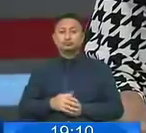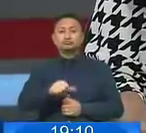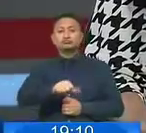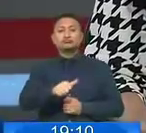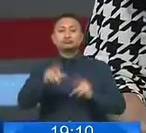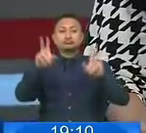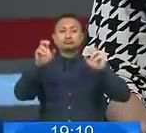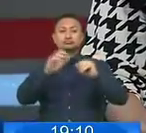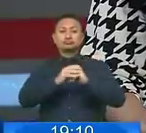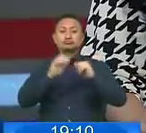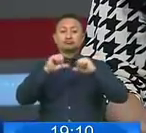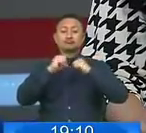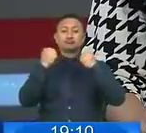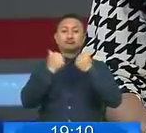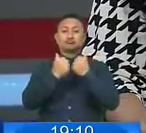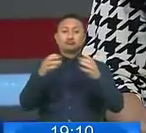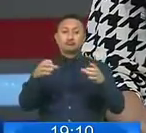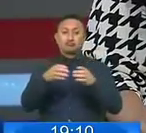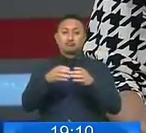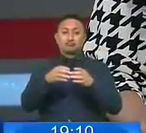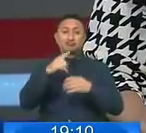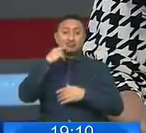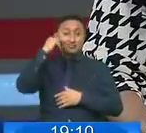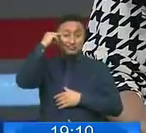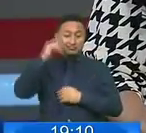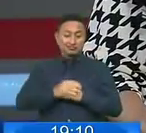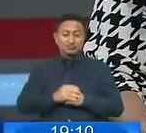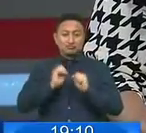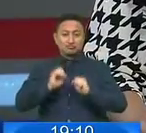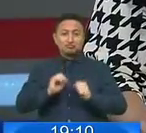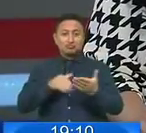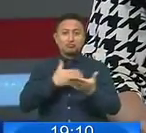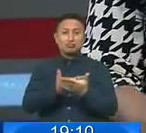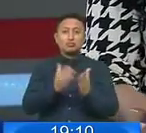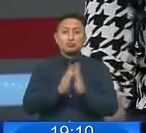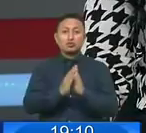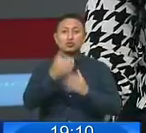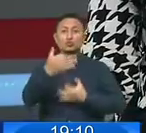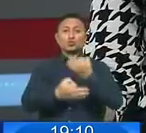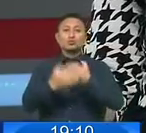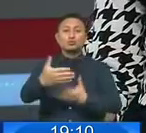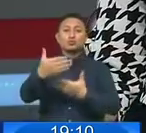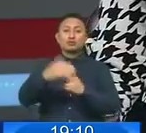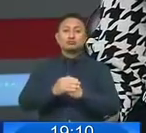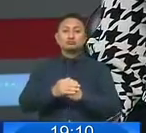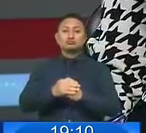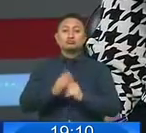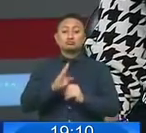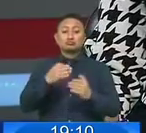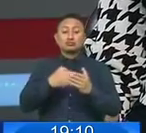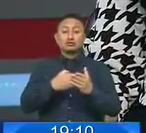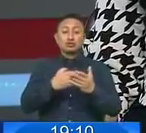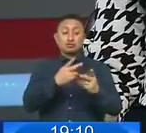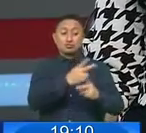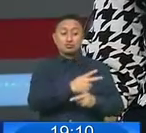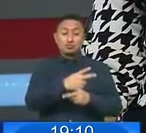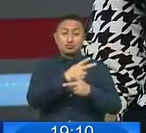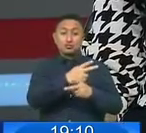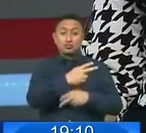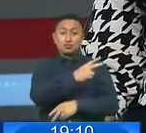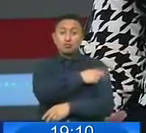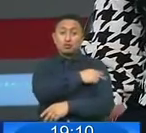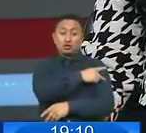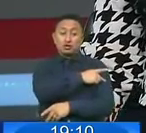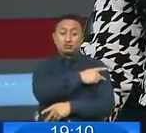En otro tema, asambleístas del bloque correísta anunciaron que presentarán un pedido de juicio político en contra de los actuales vocales del Consejo de la